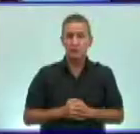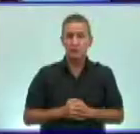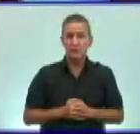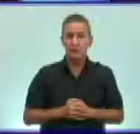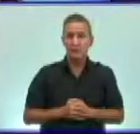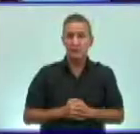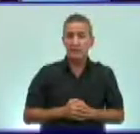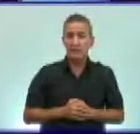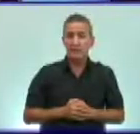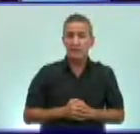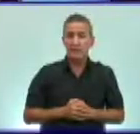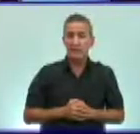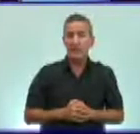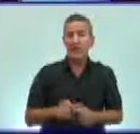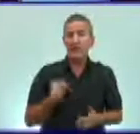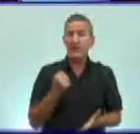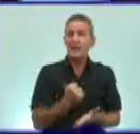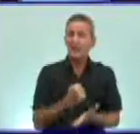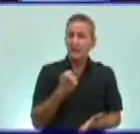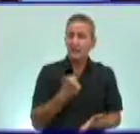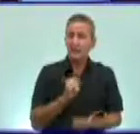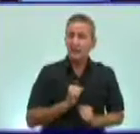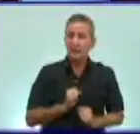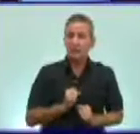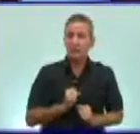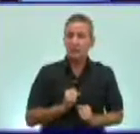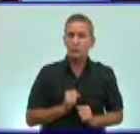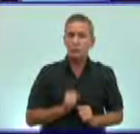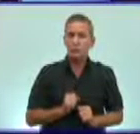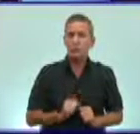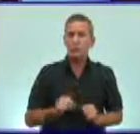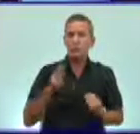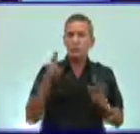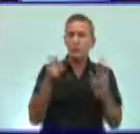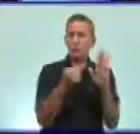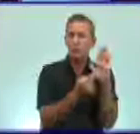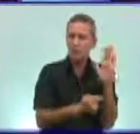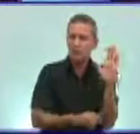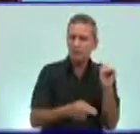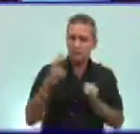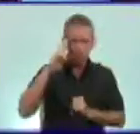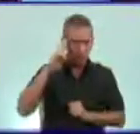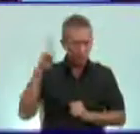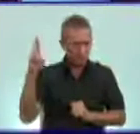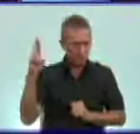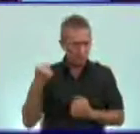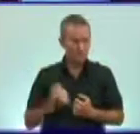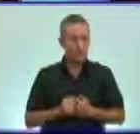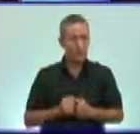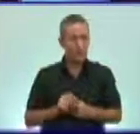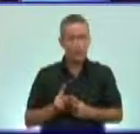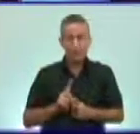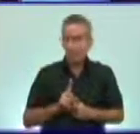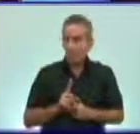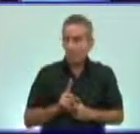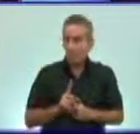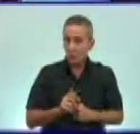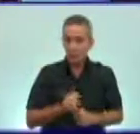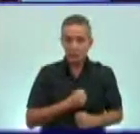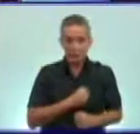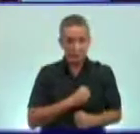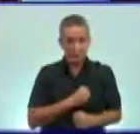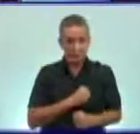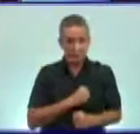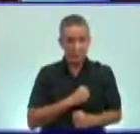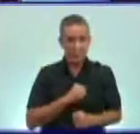que aquellas que justifican evidentemente los principios revolucionarios. Y no es que no se quiera